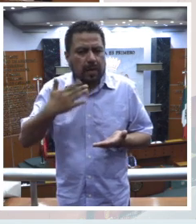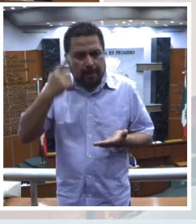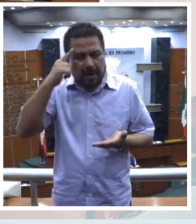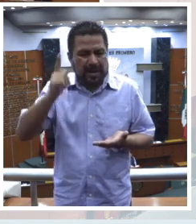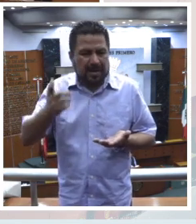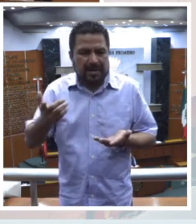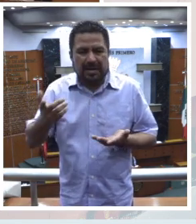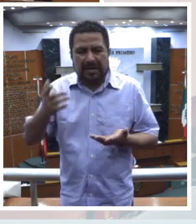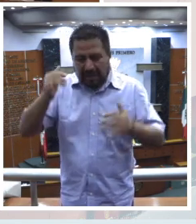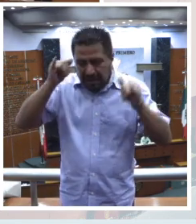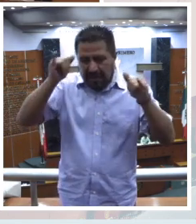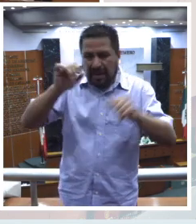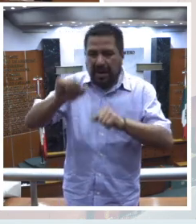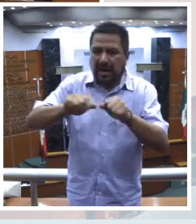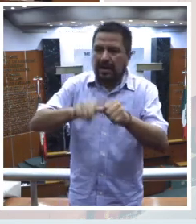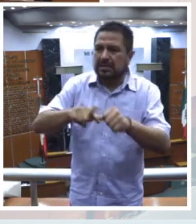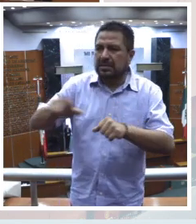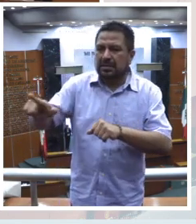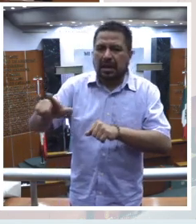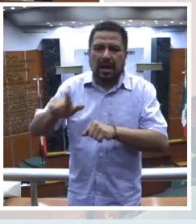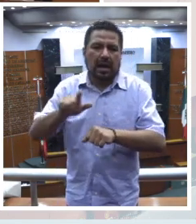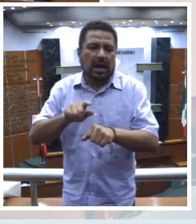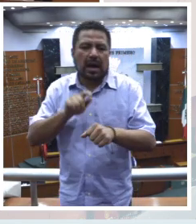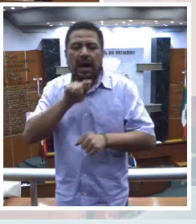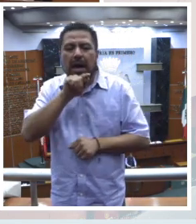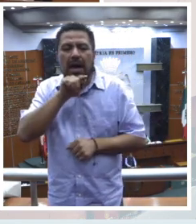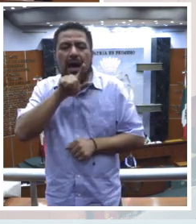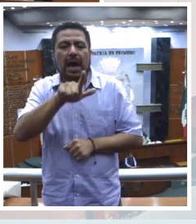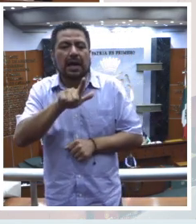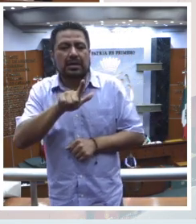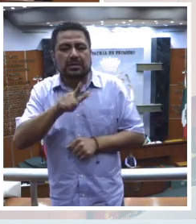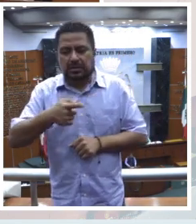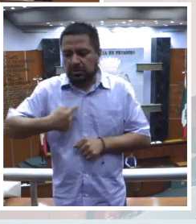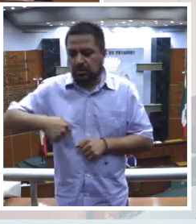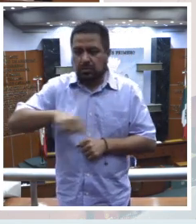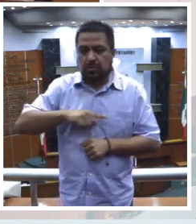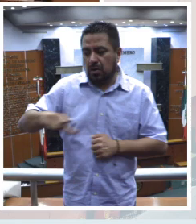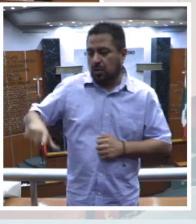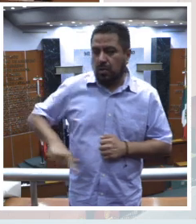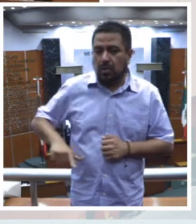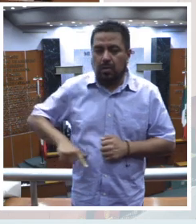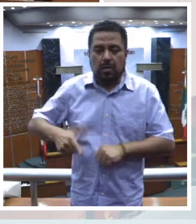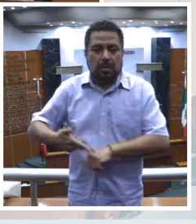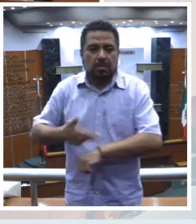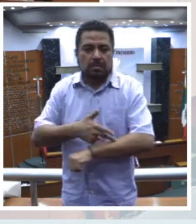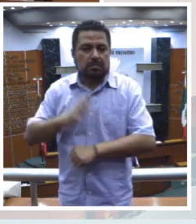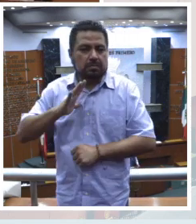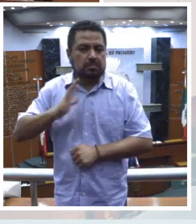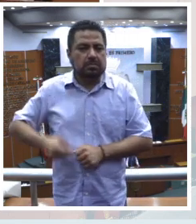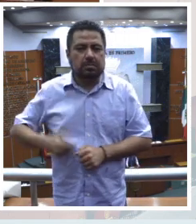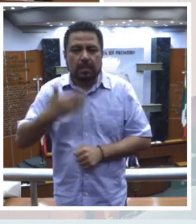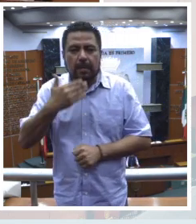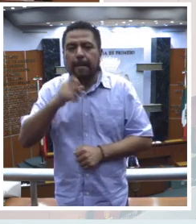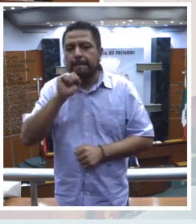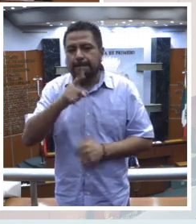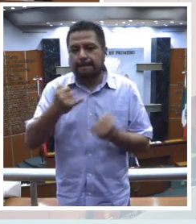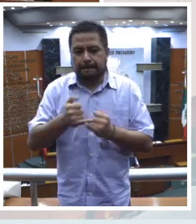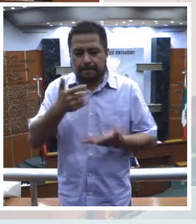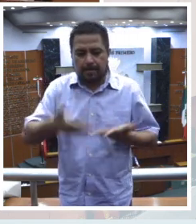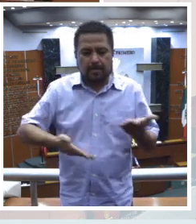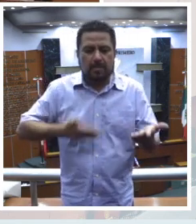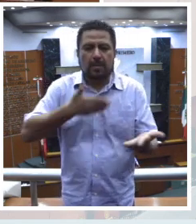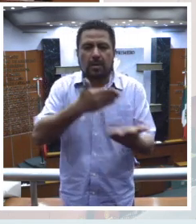lácteos en el estado de Jalisco, donde honrosamente somos gobierno. También hemos propuesto